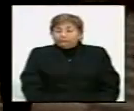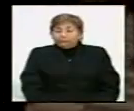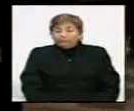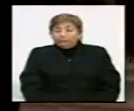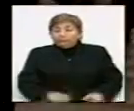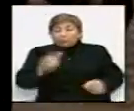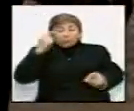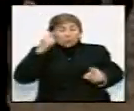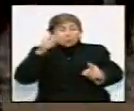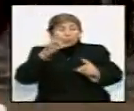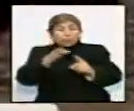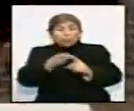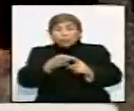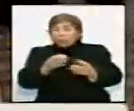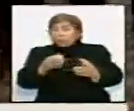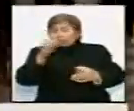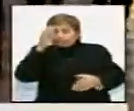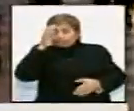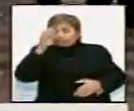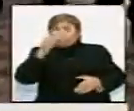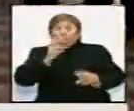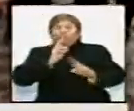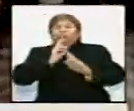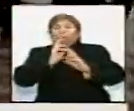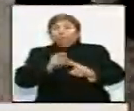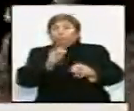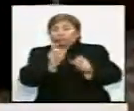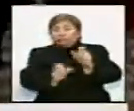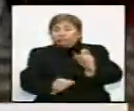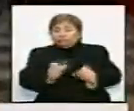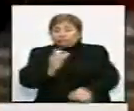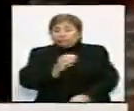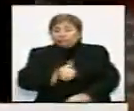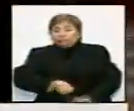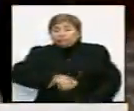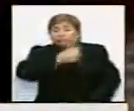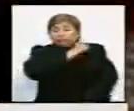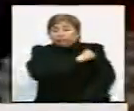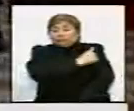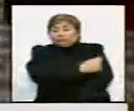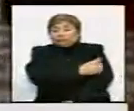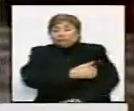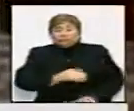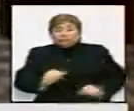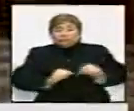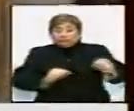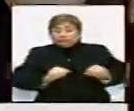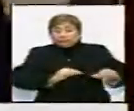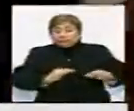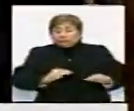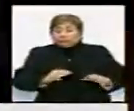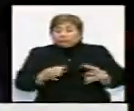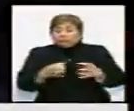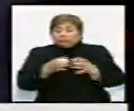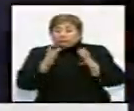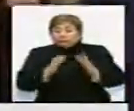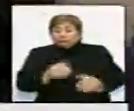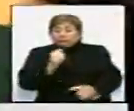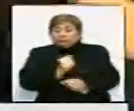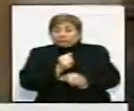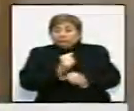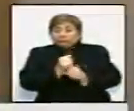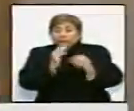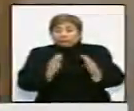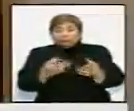Con la finalidad de mejorar la capacidad de respuesta de la población y autoridades ante emergencias y desastres, congresistas, trabajadores